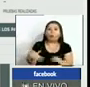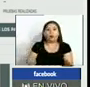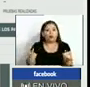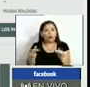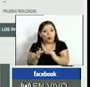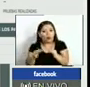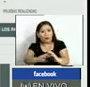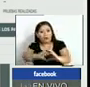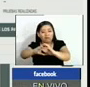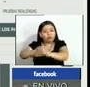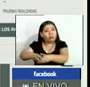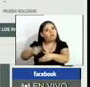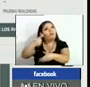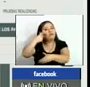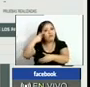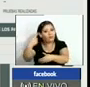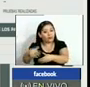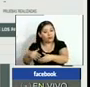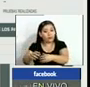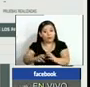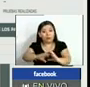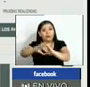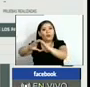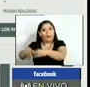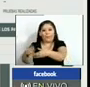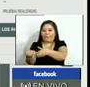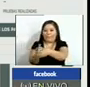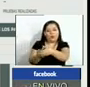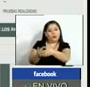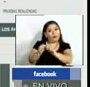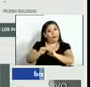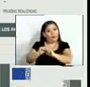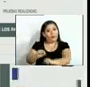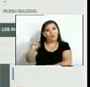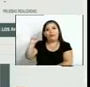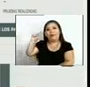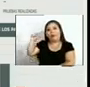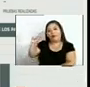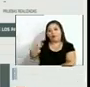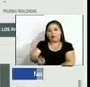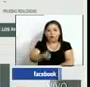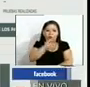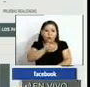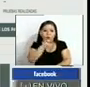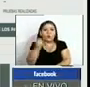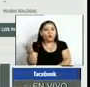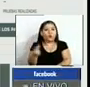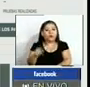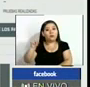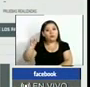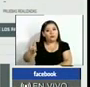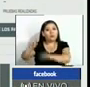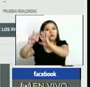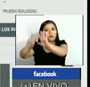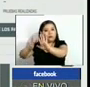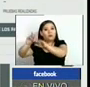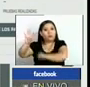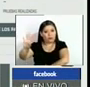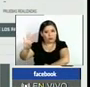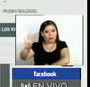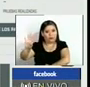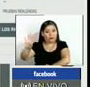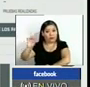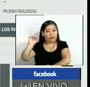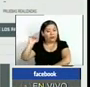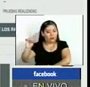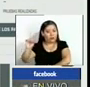buen número en estado crítico. El número de fallecidos, según este dato estadístico, son 174 las personas a las